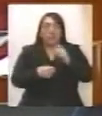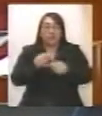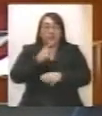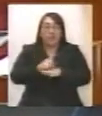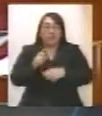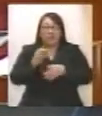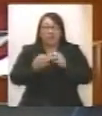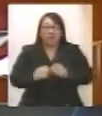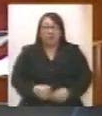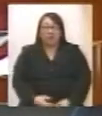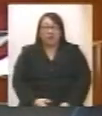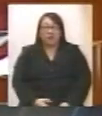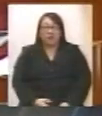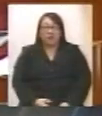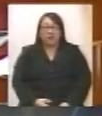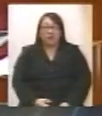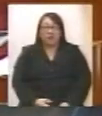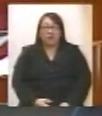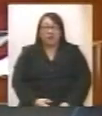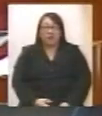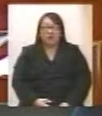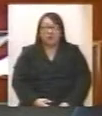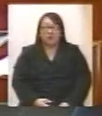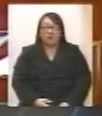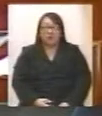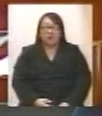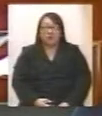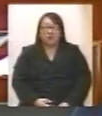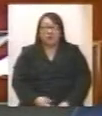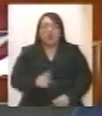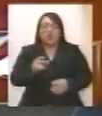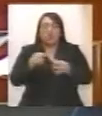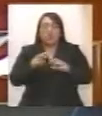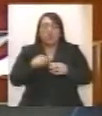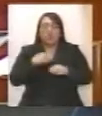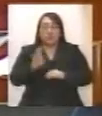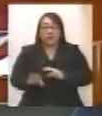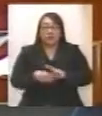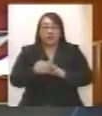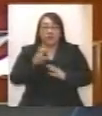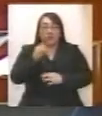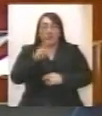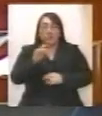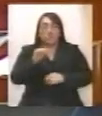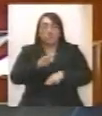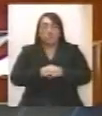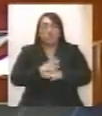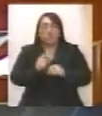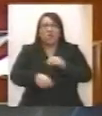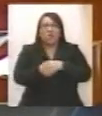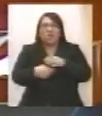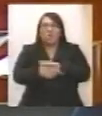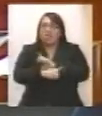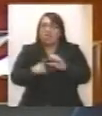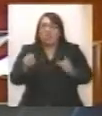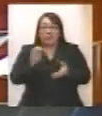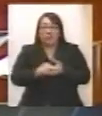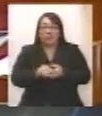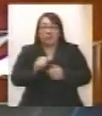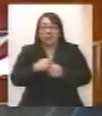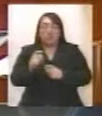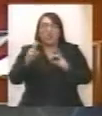Desarrollo Económicos, OCDE. Ello permitirá nuestra adhesión a la Convención contra el Soborno en